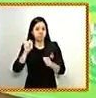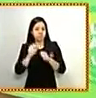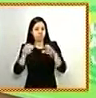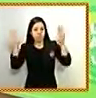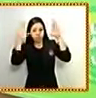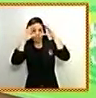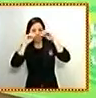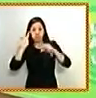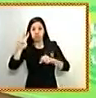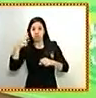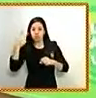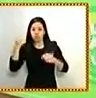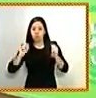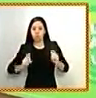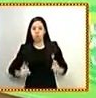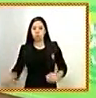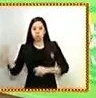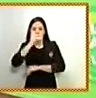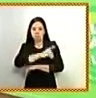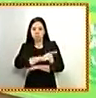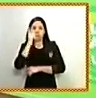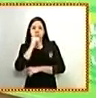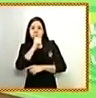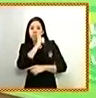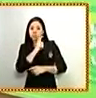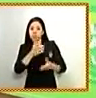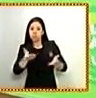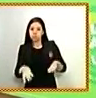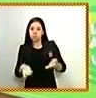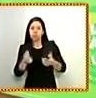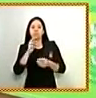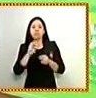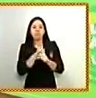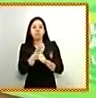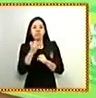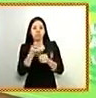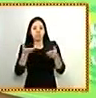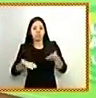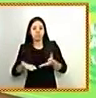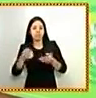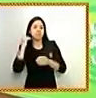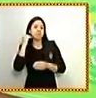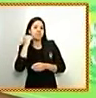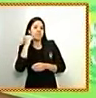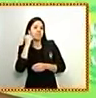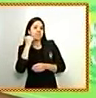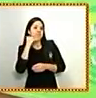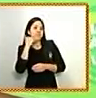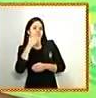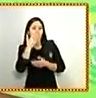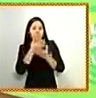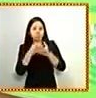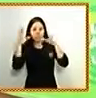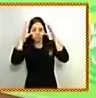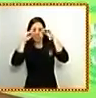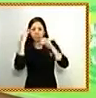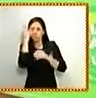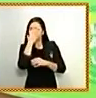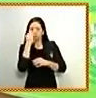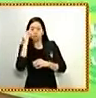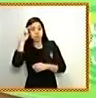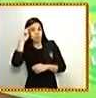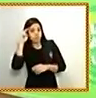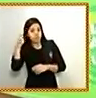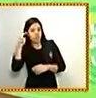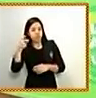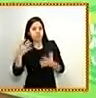esta tercera oportunidad del día que el Loto te brinda para ganar, me encuentro con la grata compañía de Marcela. Muy buenas noches, jugadores. Qué bonito es poder saludarles